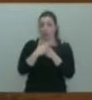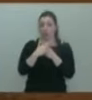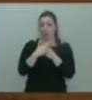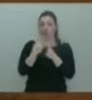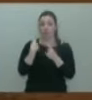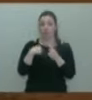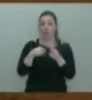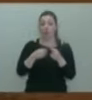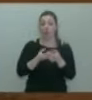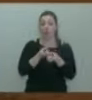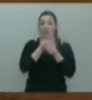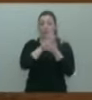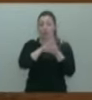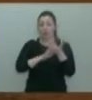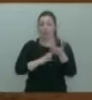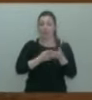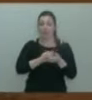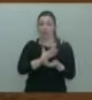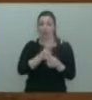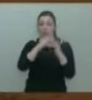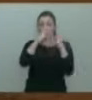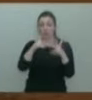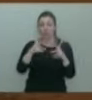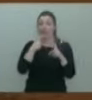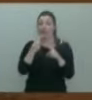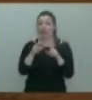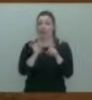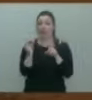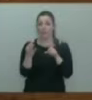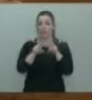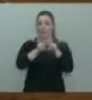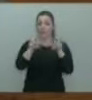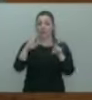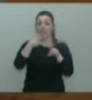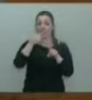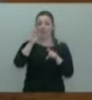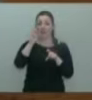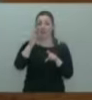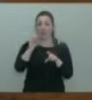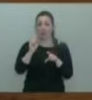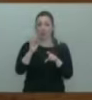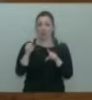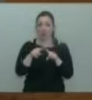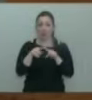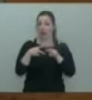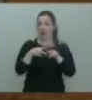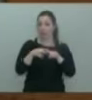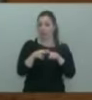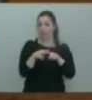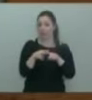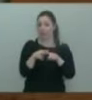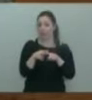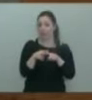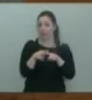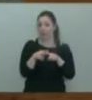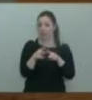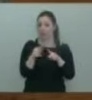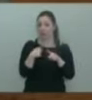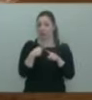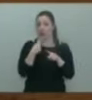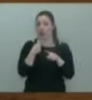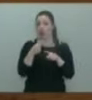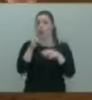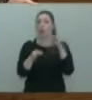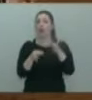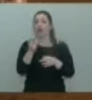la sindicatura nos llevan a concluir que Gispasa, como ente instrumental, y tampoco utilizo este término en términos estrictamente jurídicos,